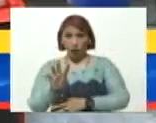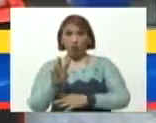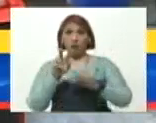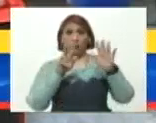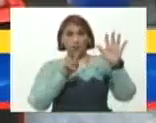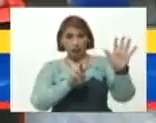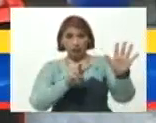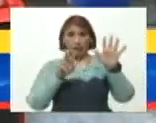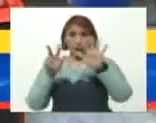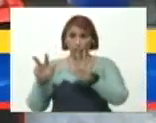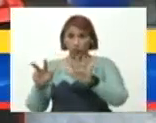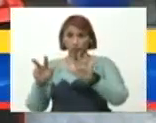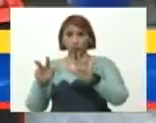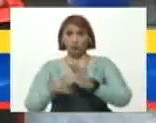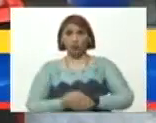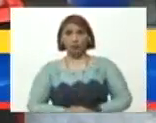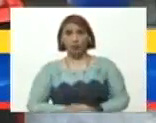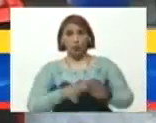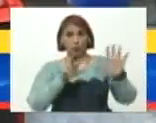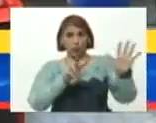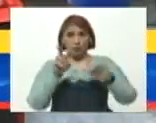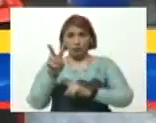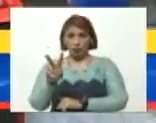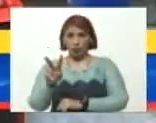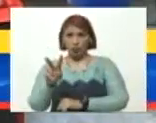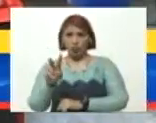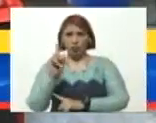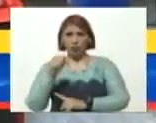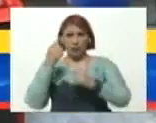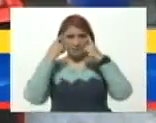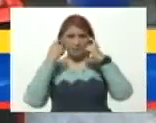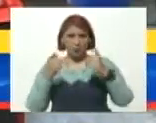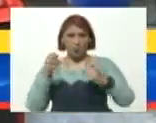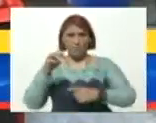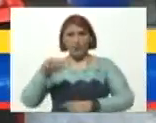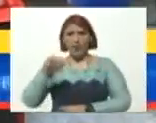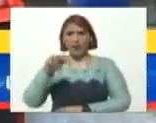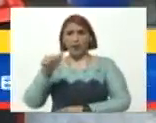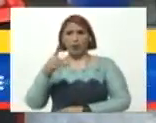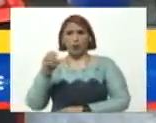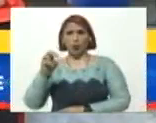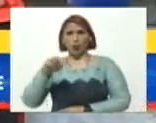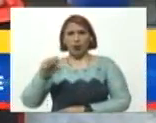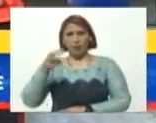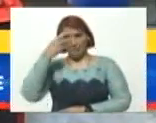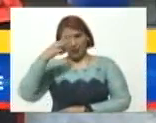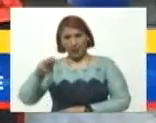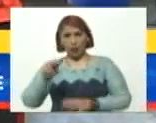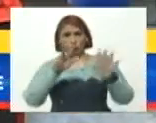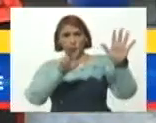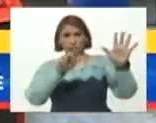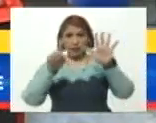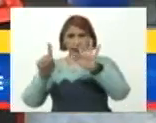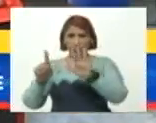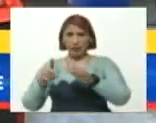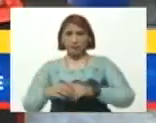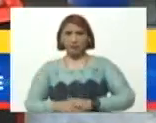78, 82, la proeza de Maradona en México 86, etcétera.